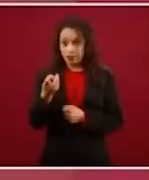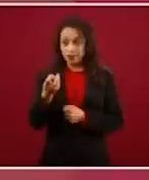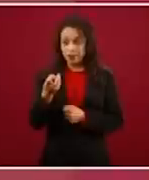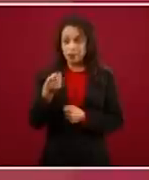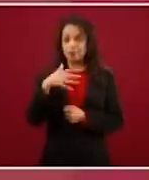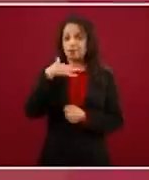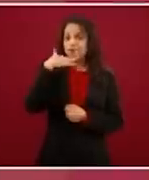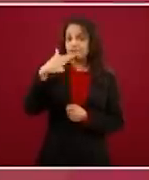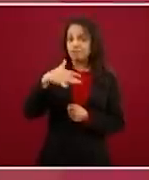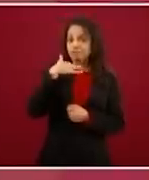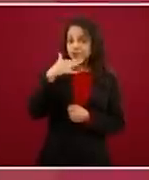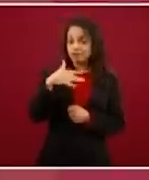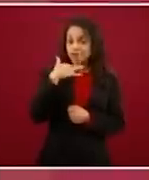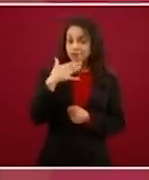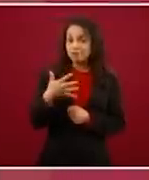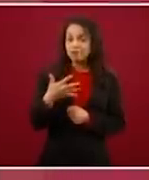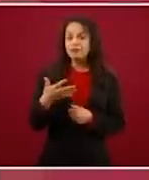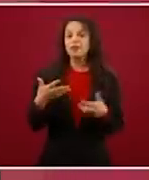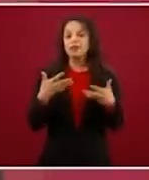hay